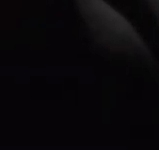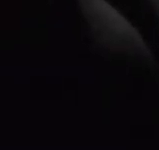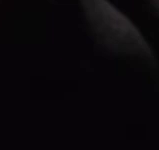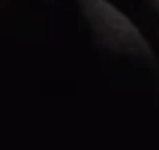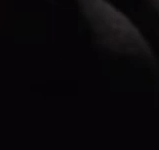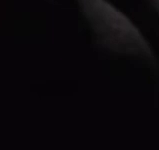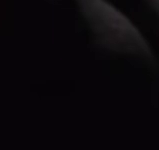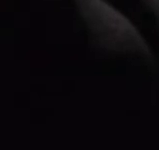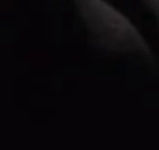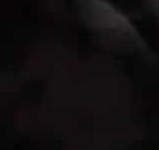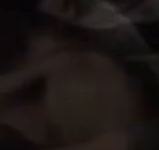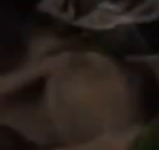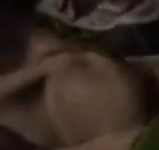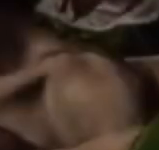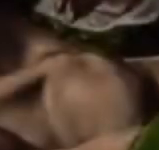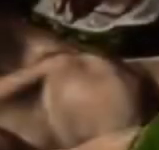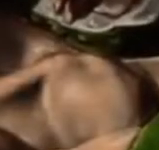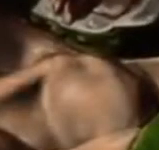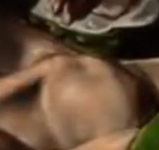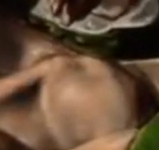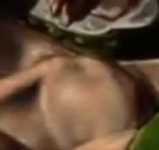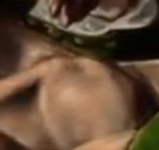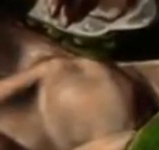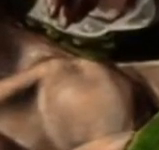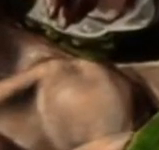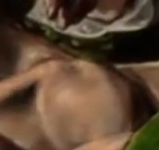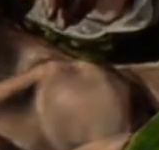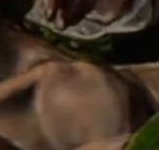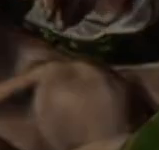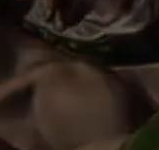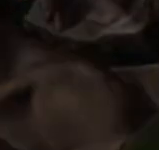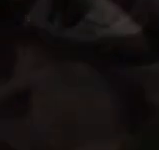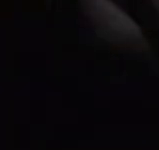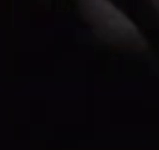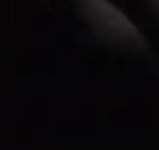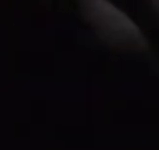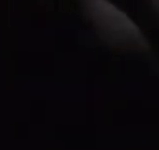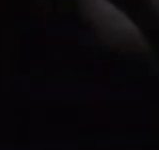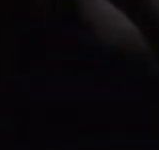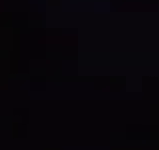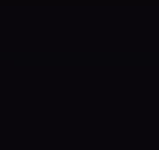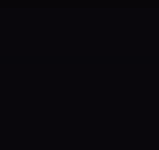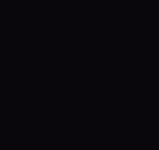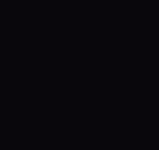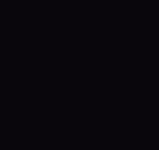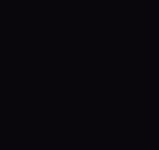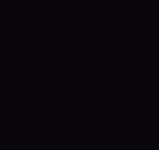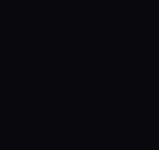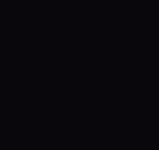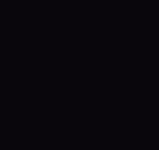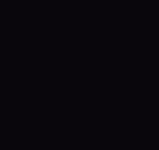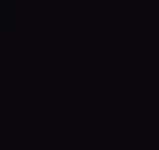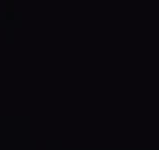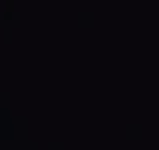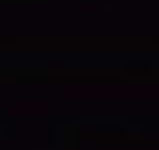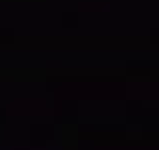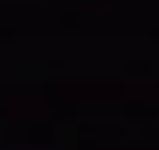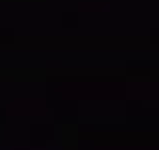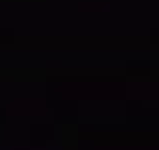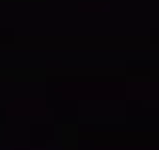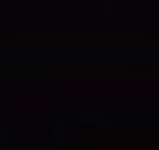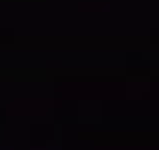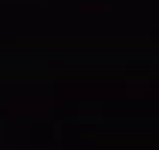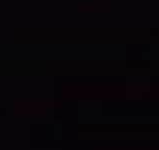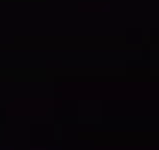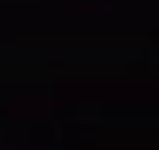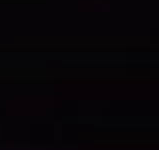Si ponemos 100 cuadros famosos y ponemos uno del Greco, cualquiera distingue, es el del Greco. Es un pintor no comprendido. Ir más